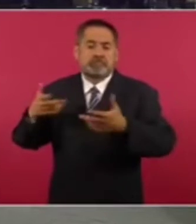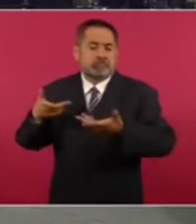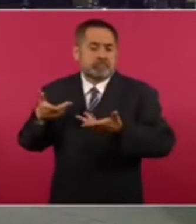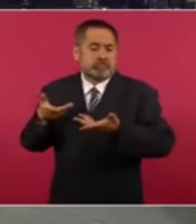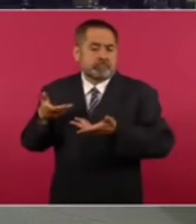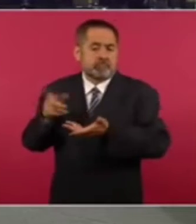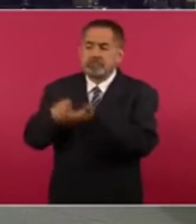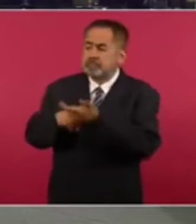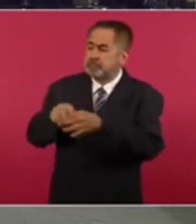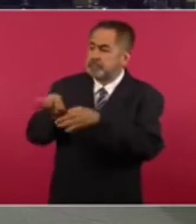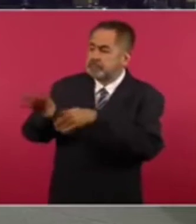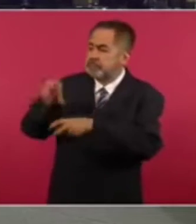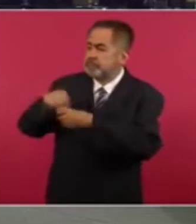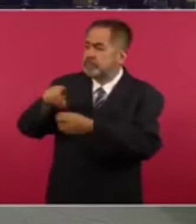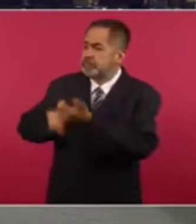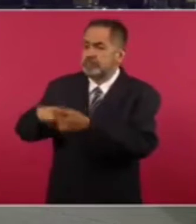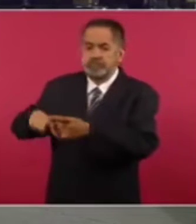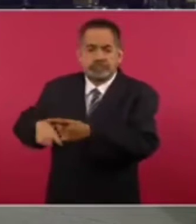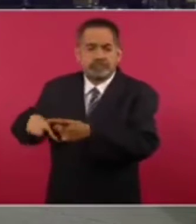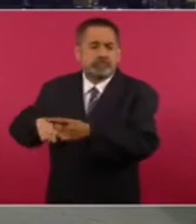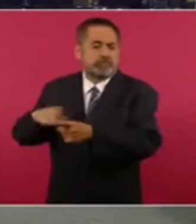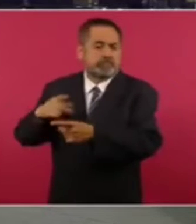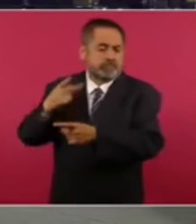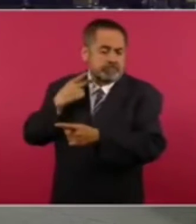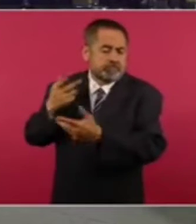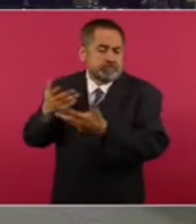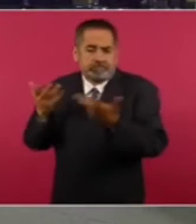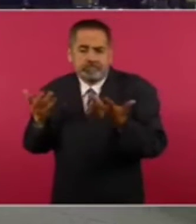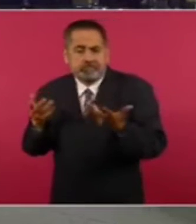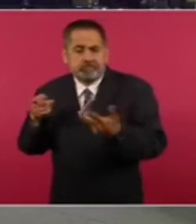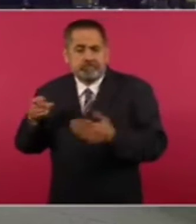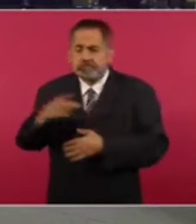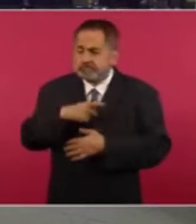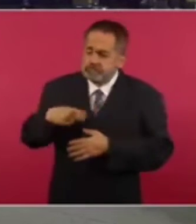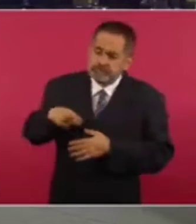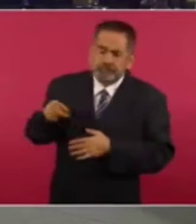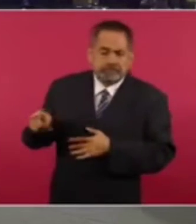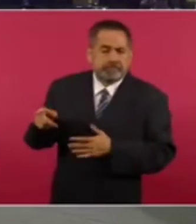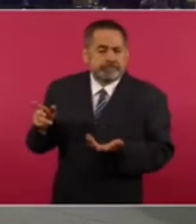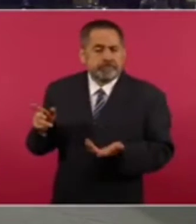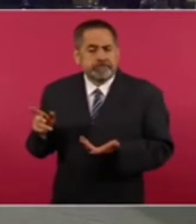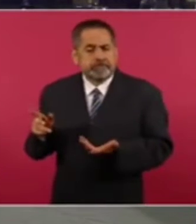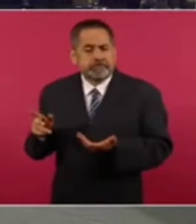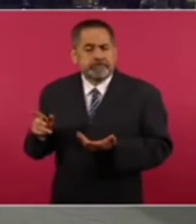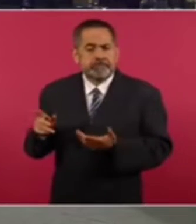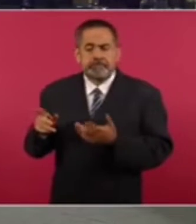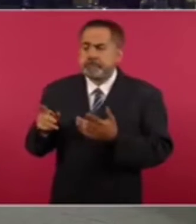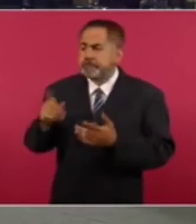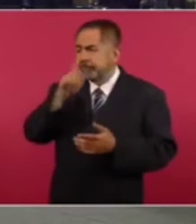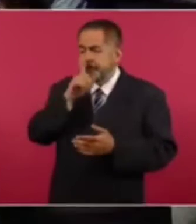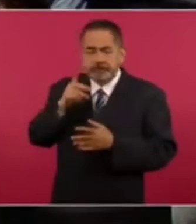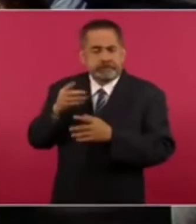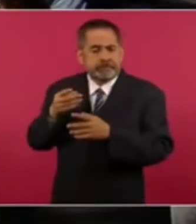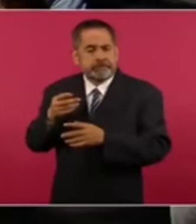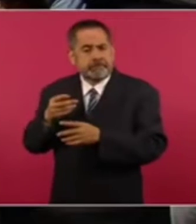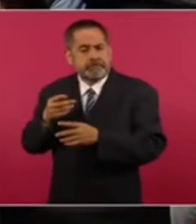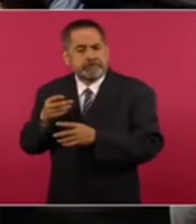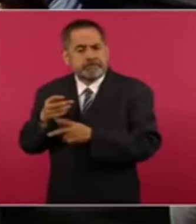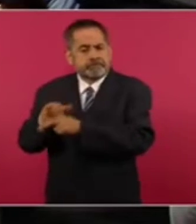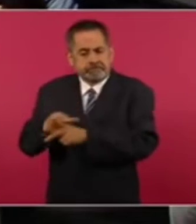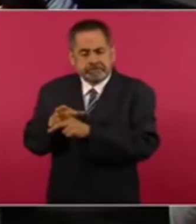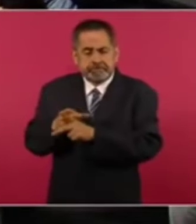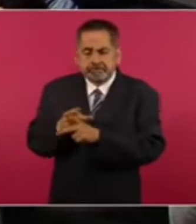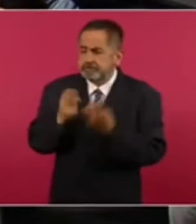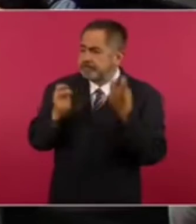servidores públicos y políticos, tienen que tener pues esta tolerancia no solo hacia la crítica,